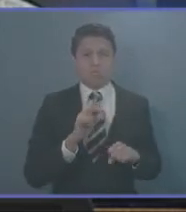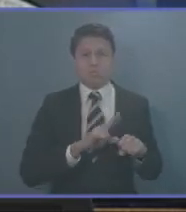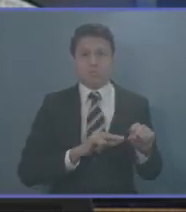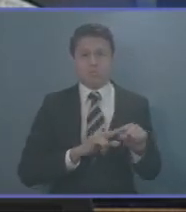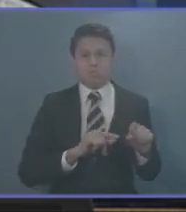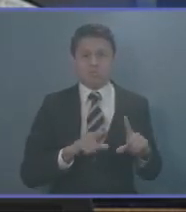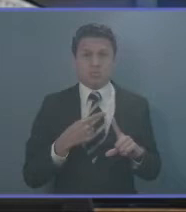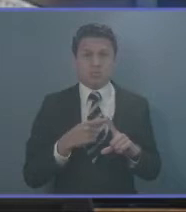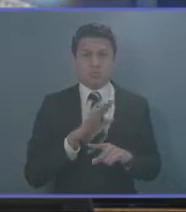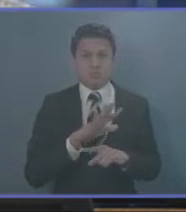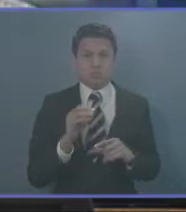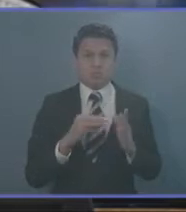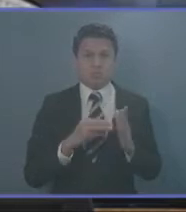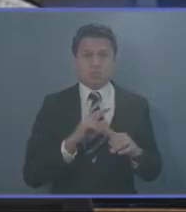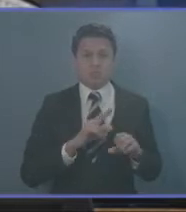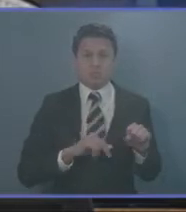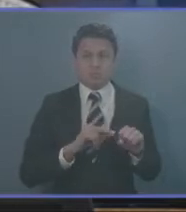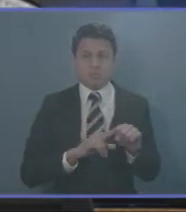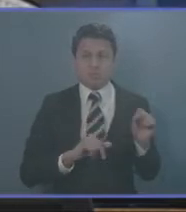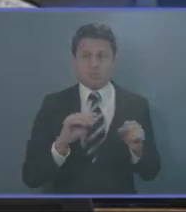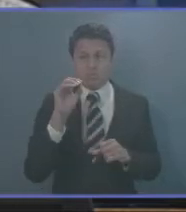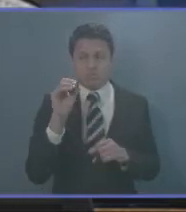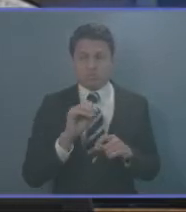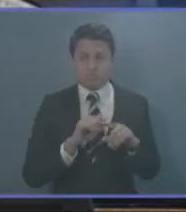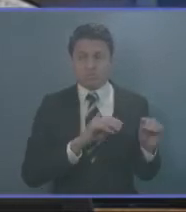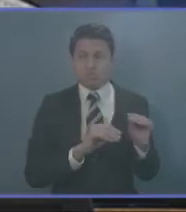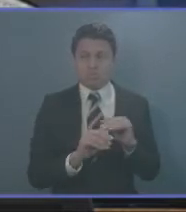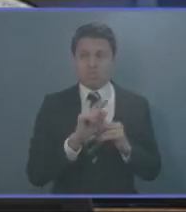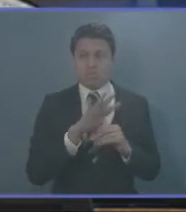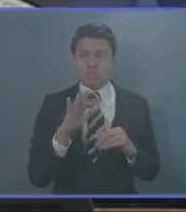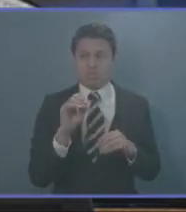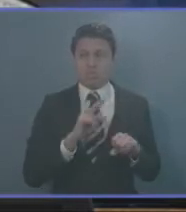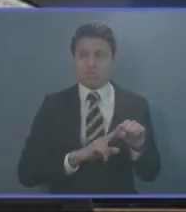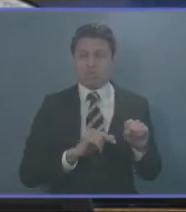hasta $50,000, cuota fija $150.